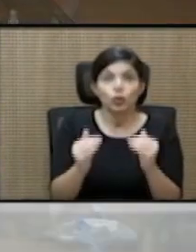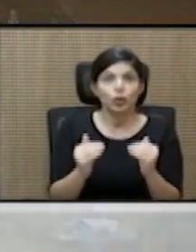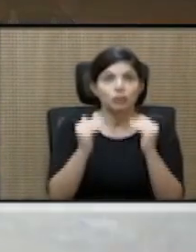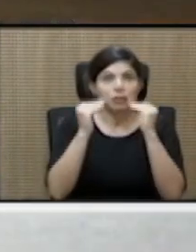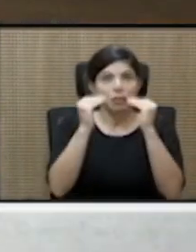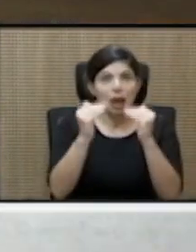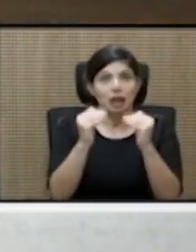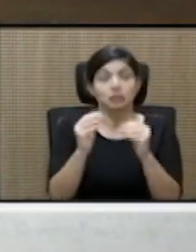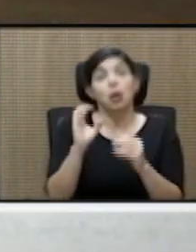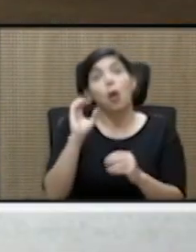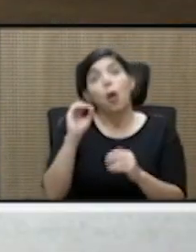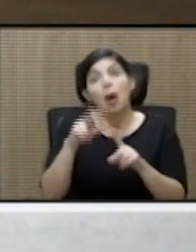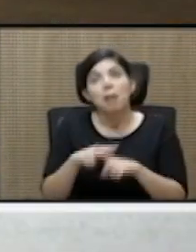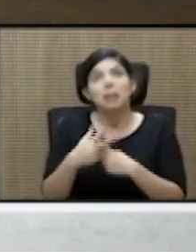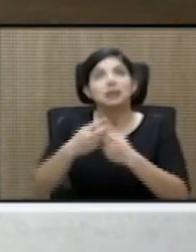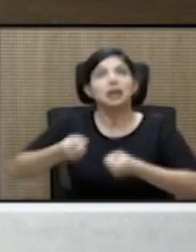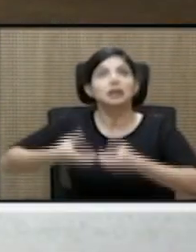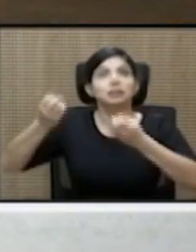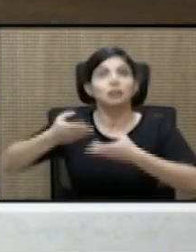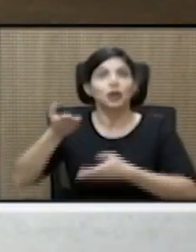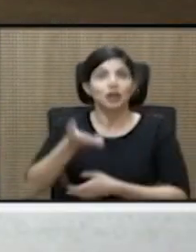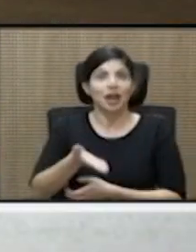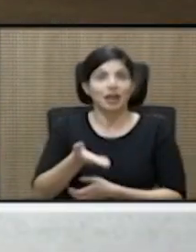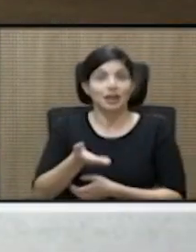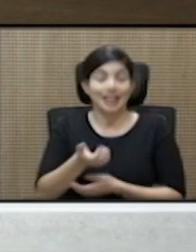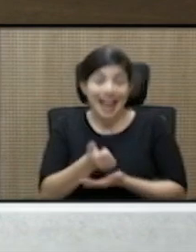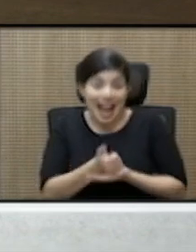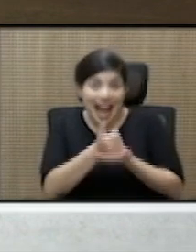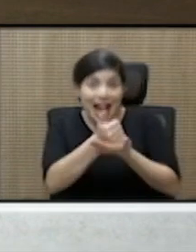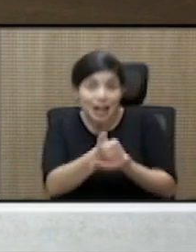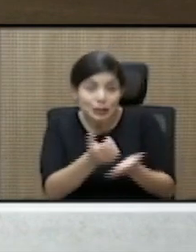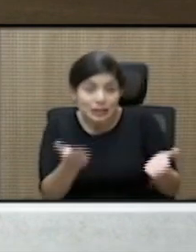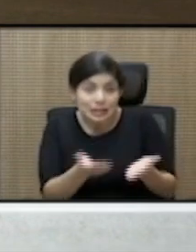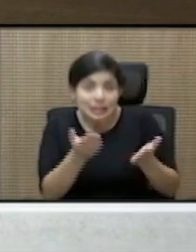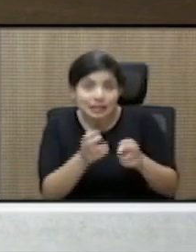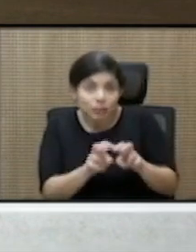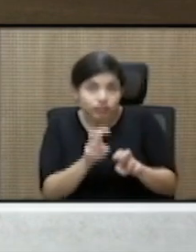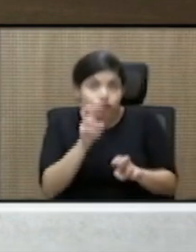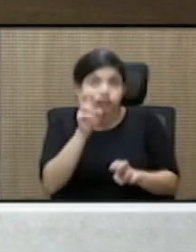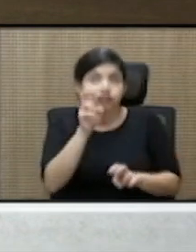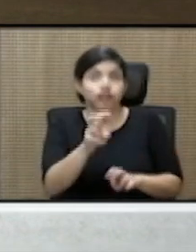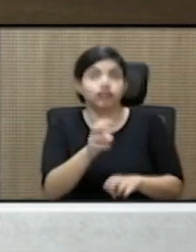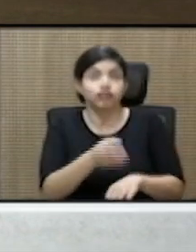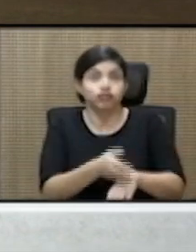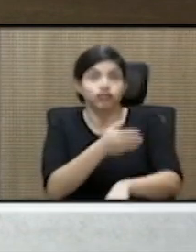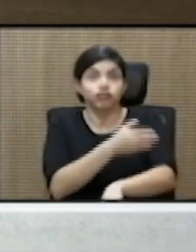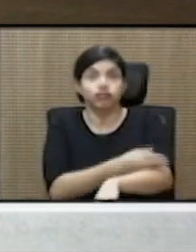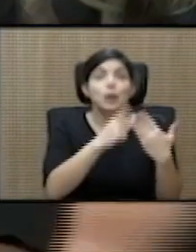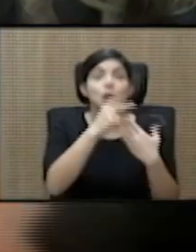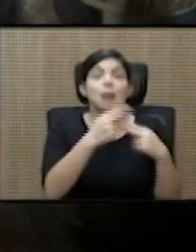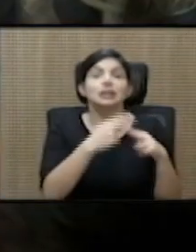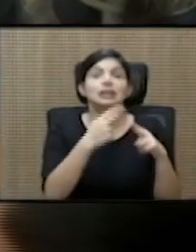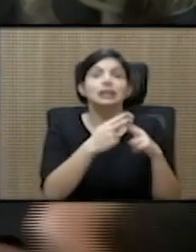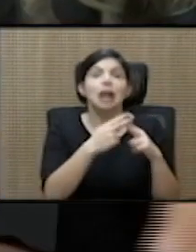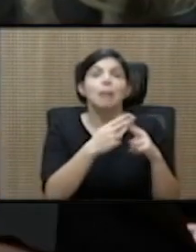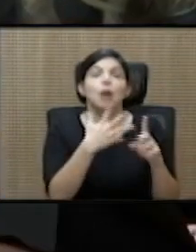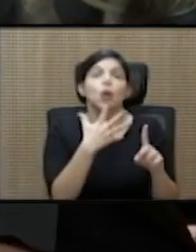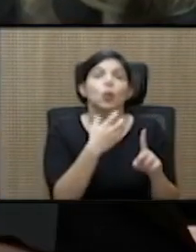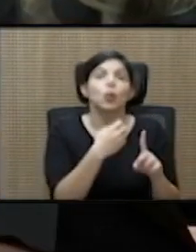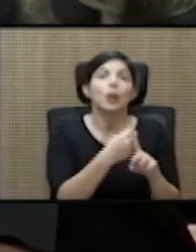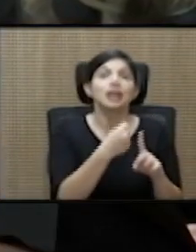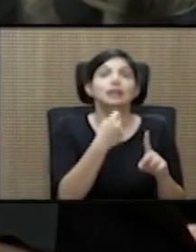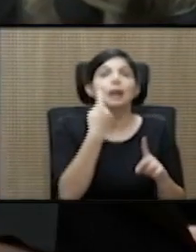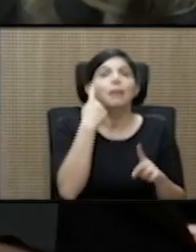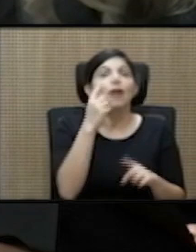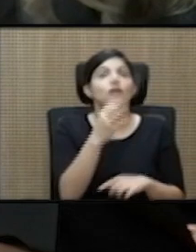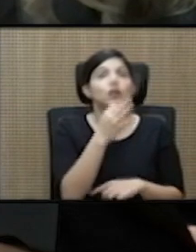Alvarado fue claro en decir que es vital que avancen y se apruebe o podría perjudicar al país. A su vez, le dejó